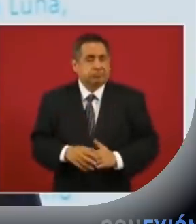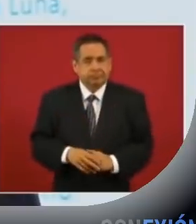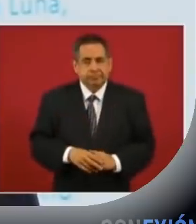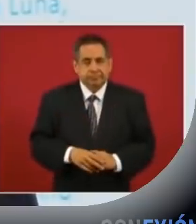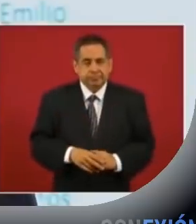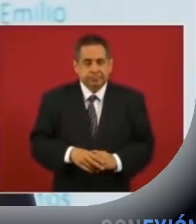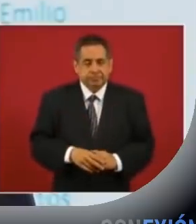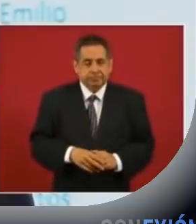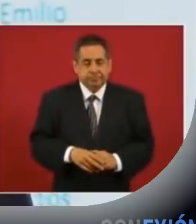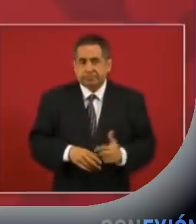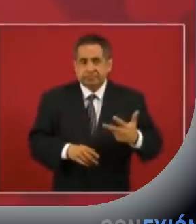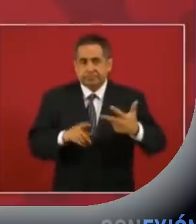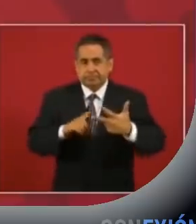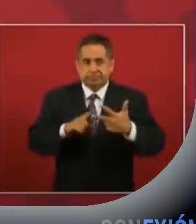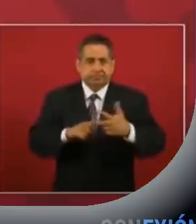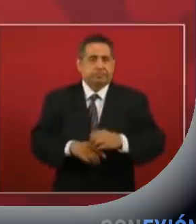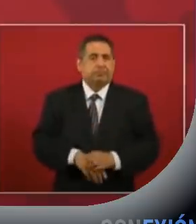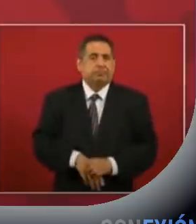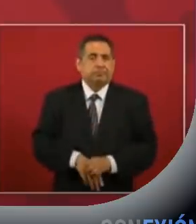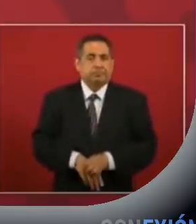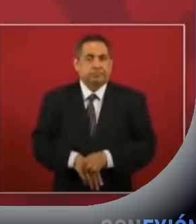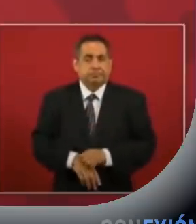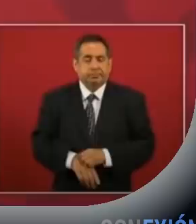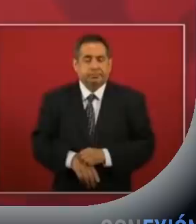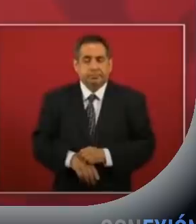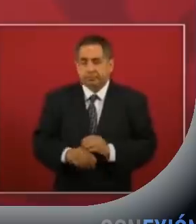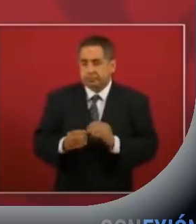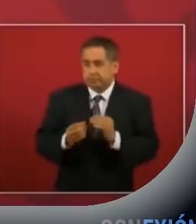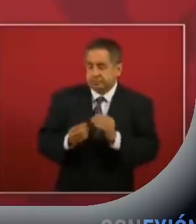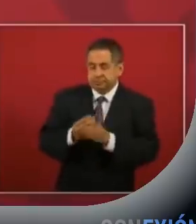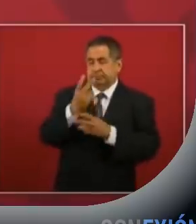8º irrupción